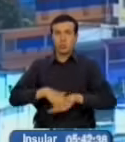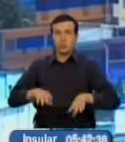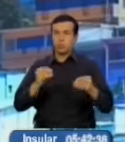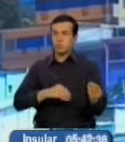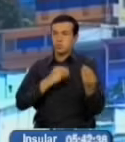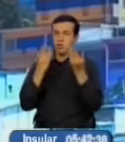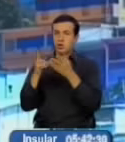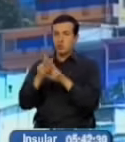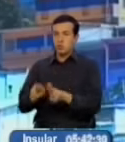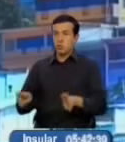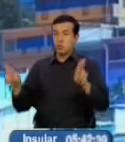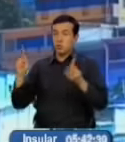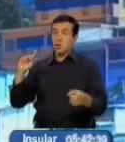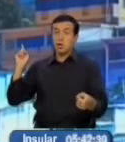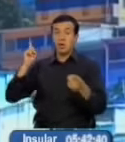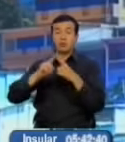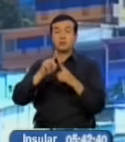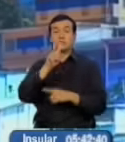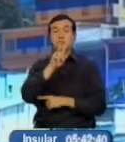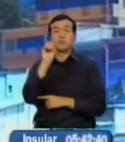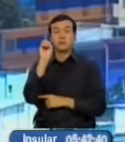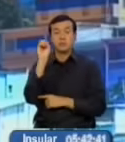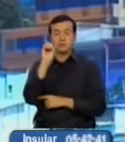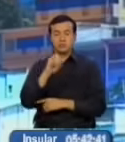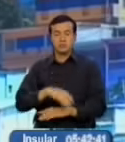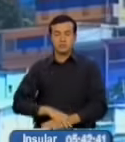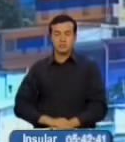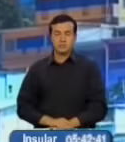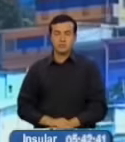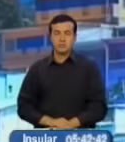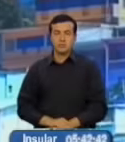la ONU y se extenderán hasta el 20 del mismo mes.